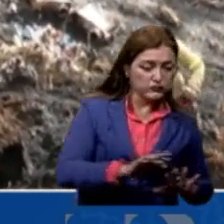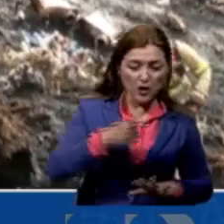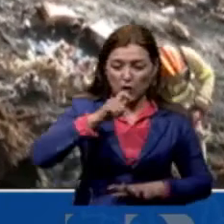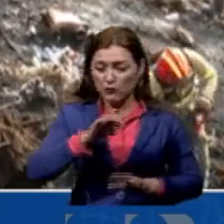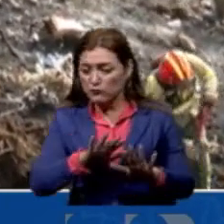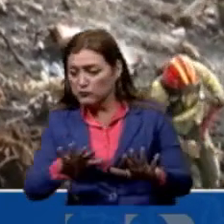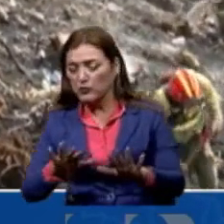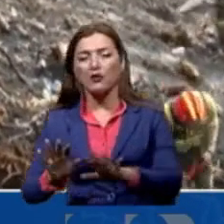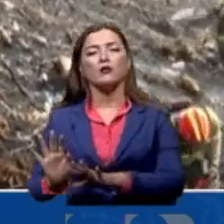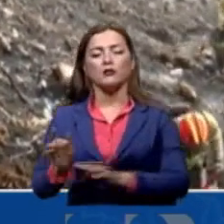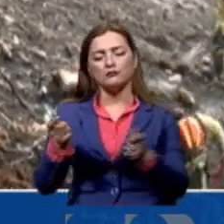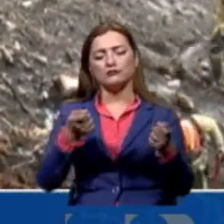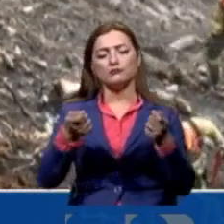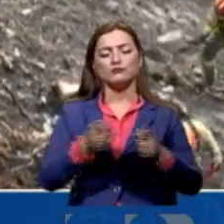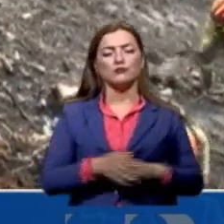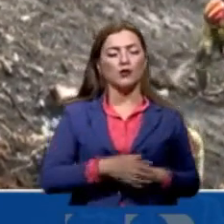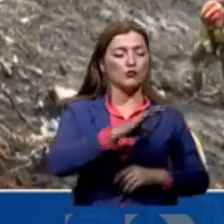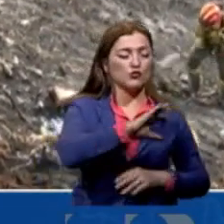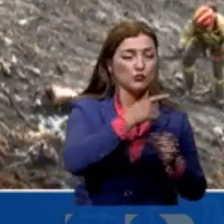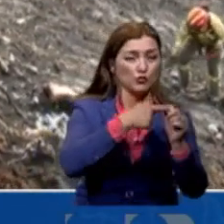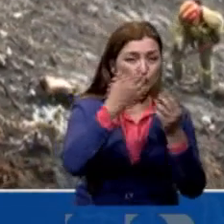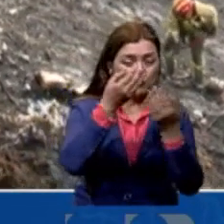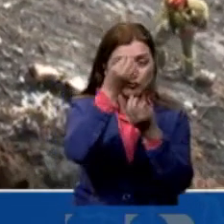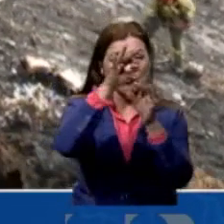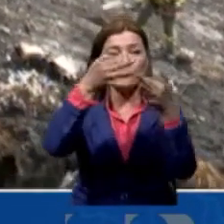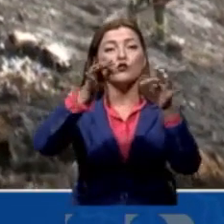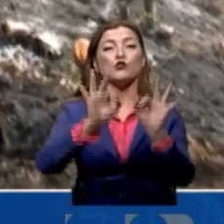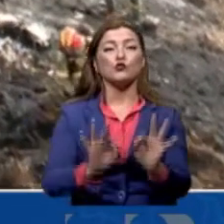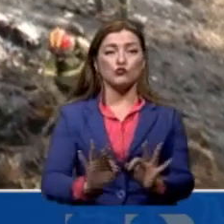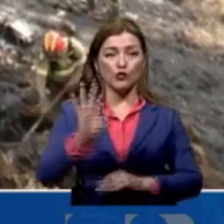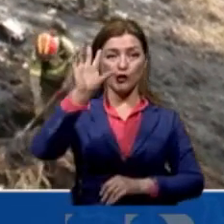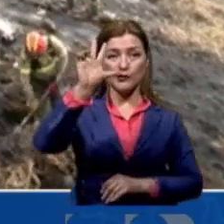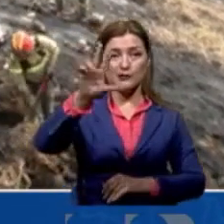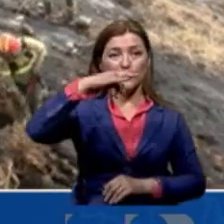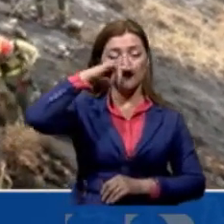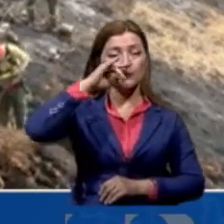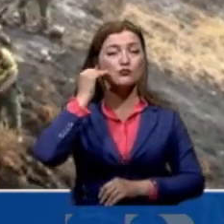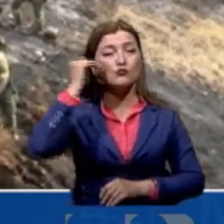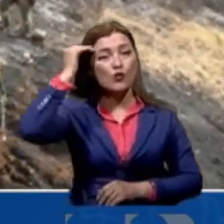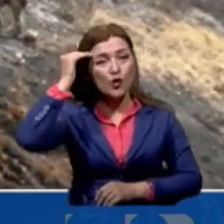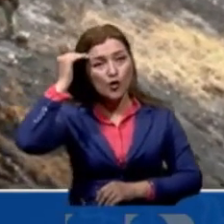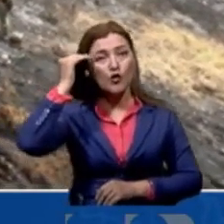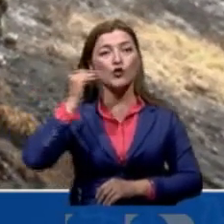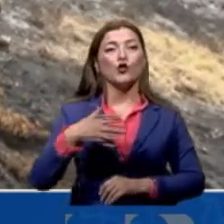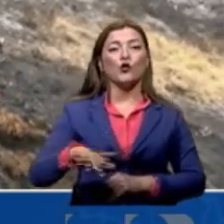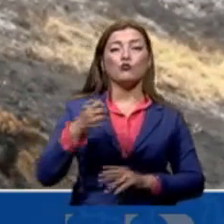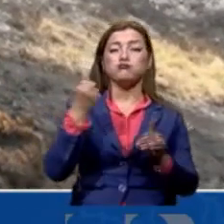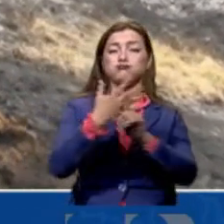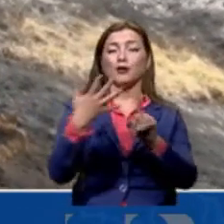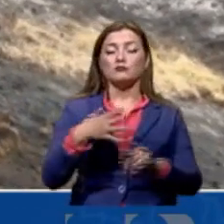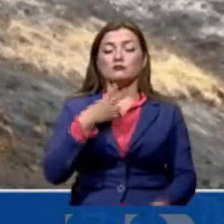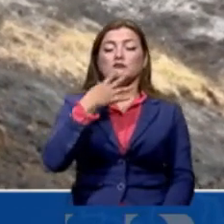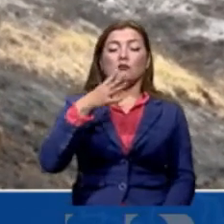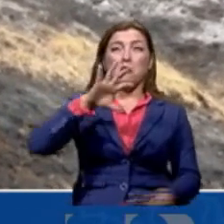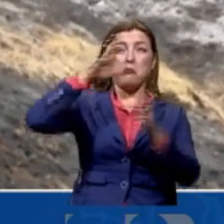la información oficial por parte del municipio de Quito señalaba que eran tres los niños y un adulto los afectados por el humo de